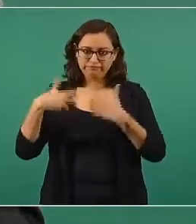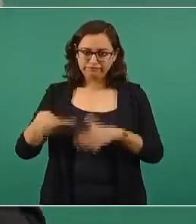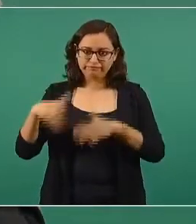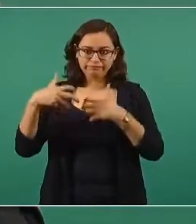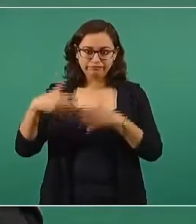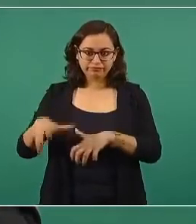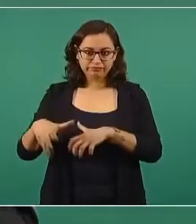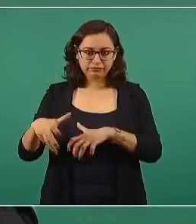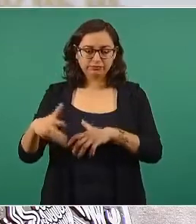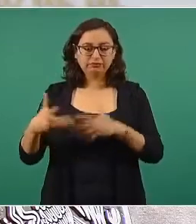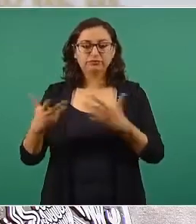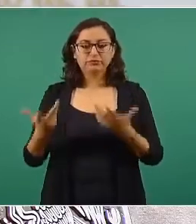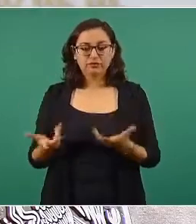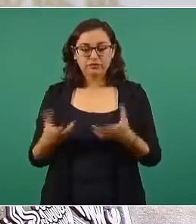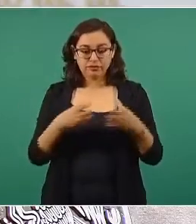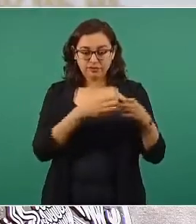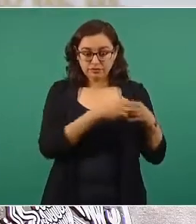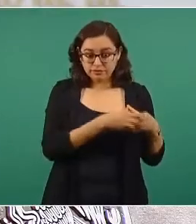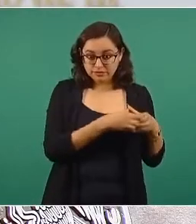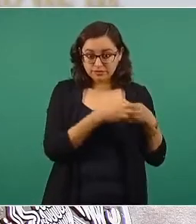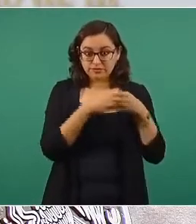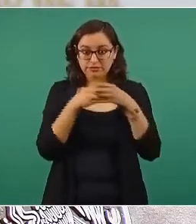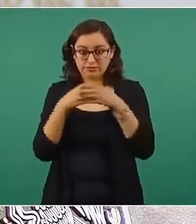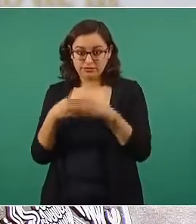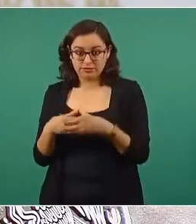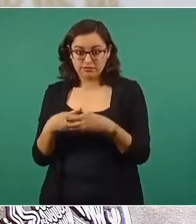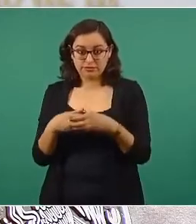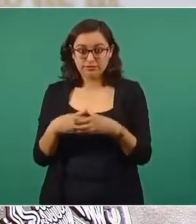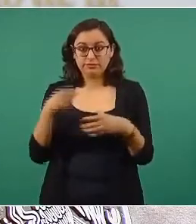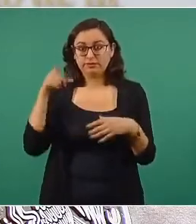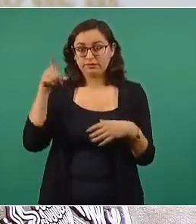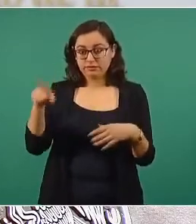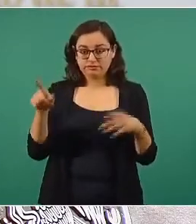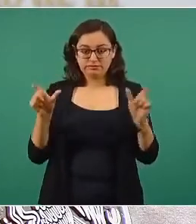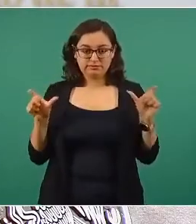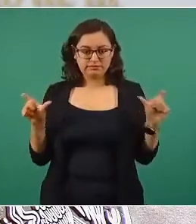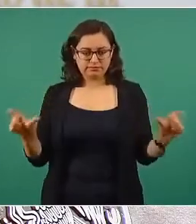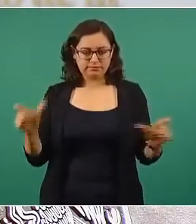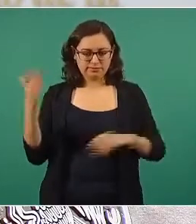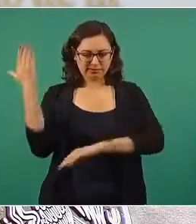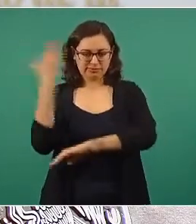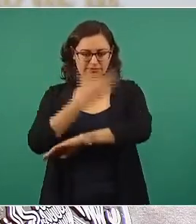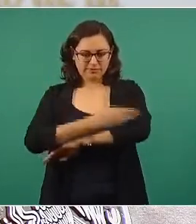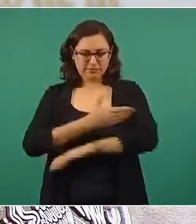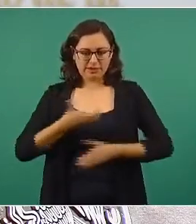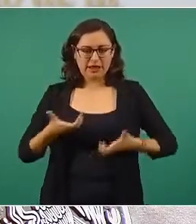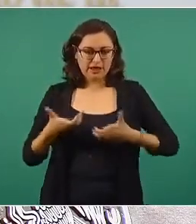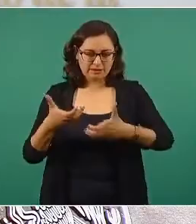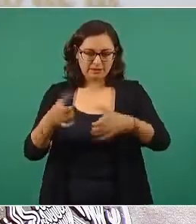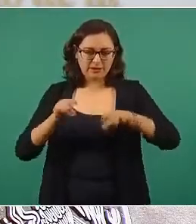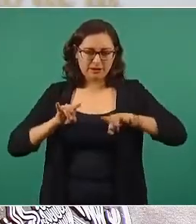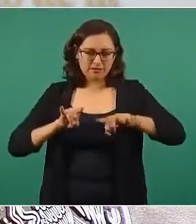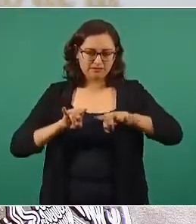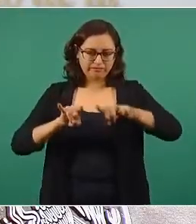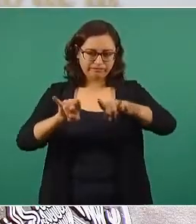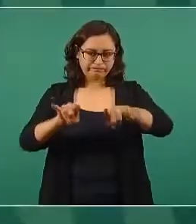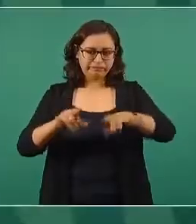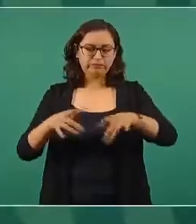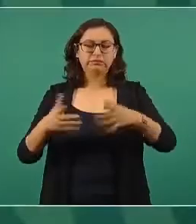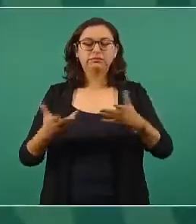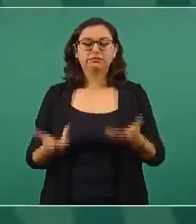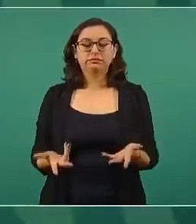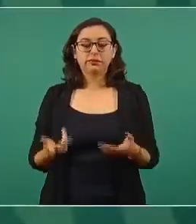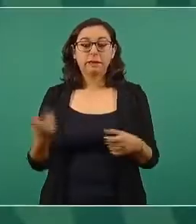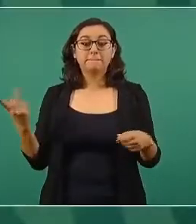que van un grupo a la caseta de cobro y